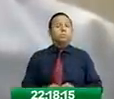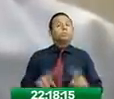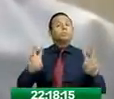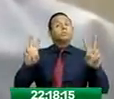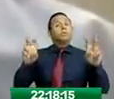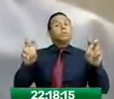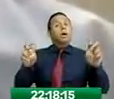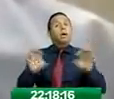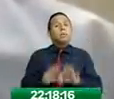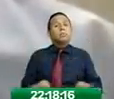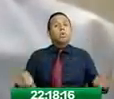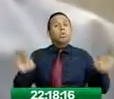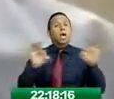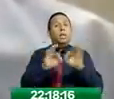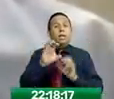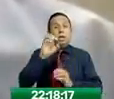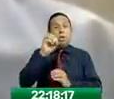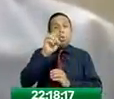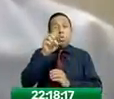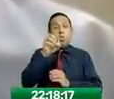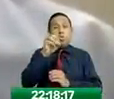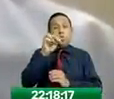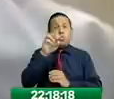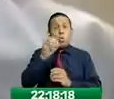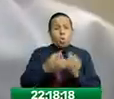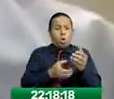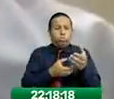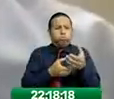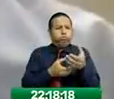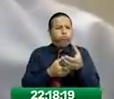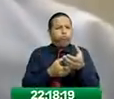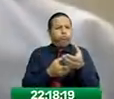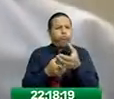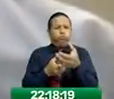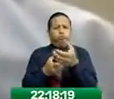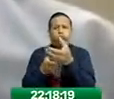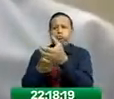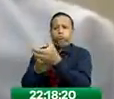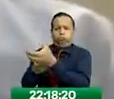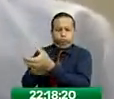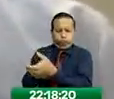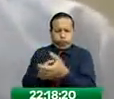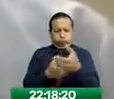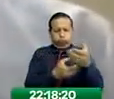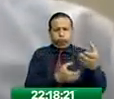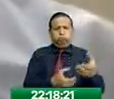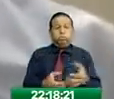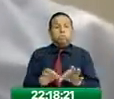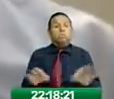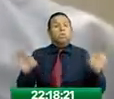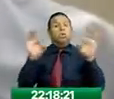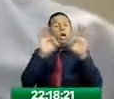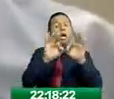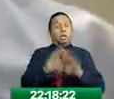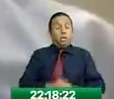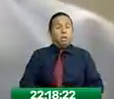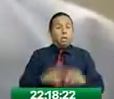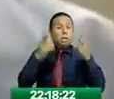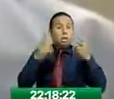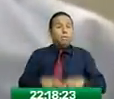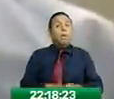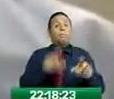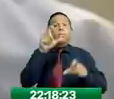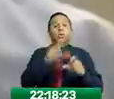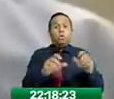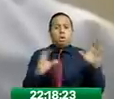es sumamente importante. Hemos conversado con los propietarios de los parasoles, quienes desde ya deben de desarrollar una distancia de 3 metros a